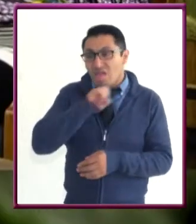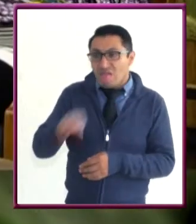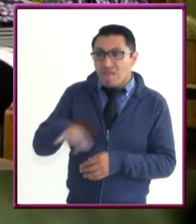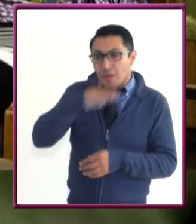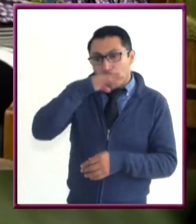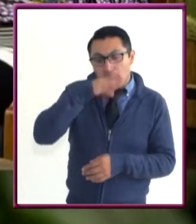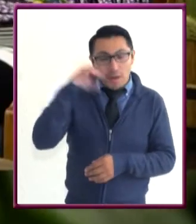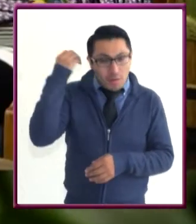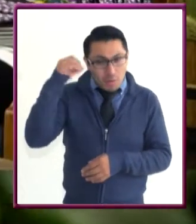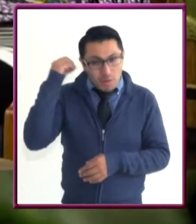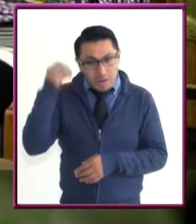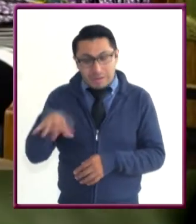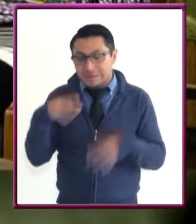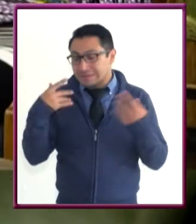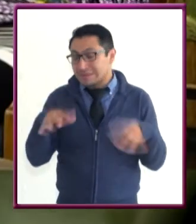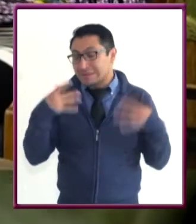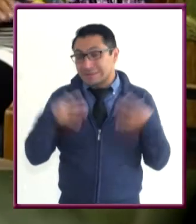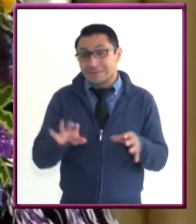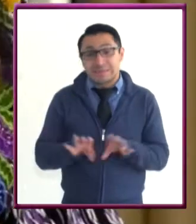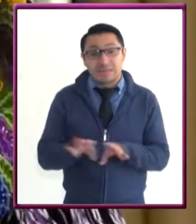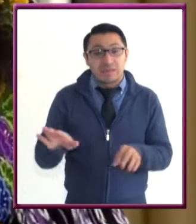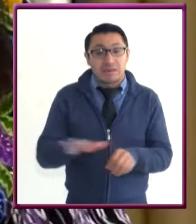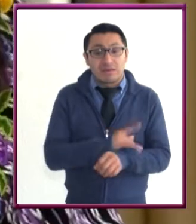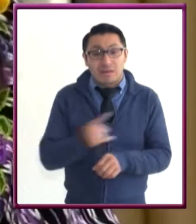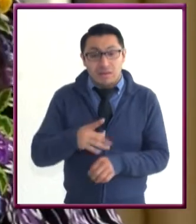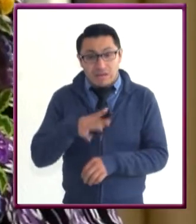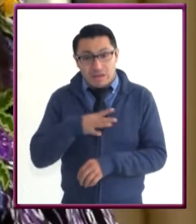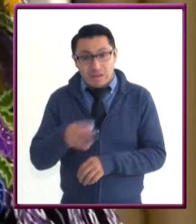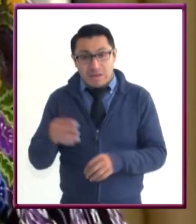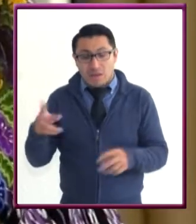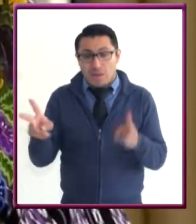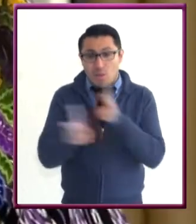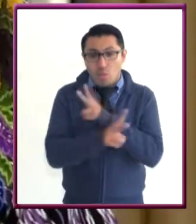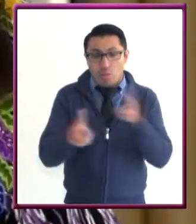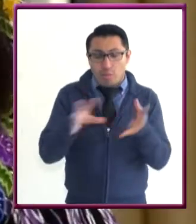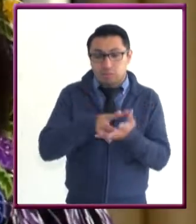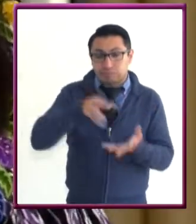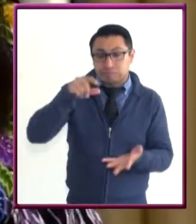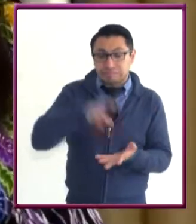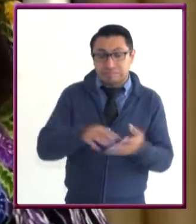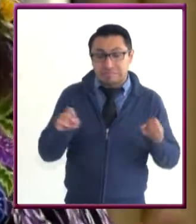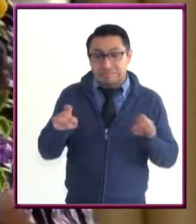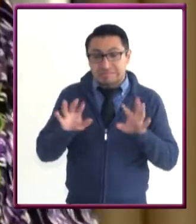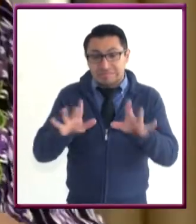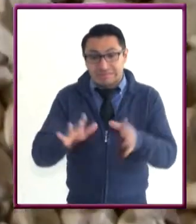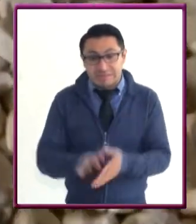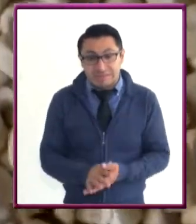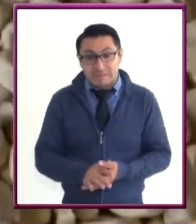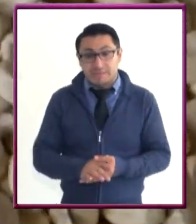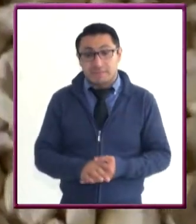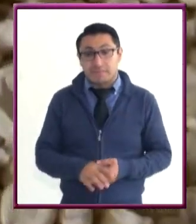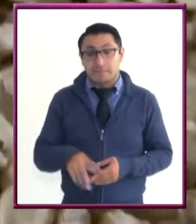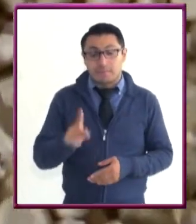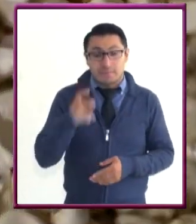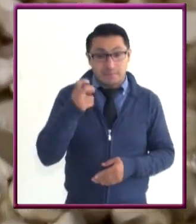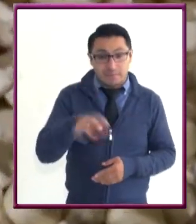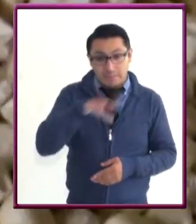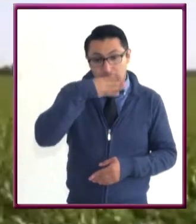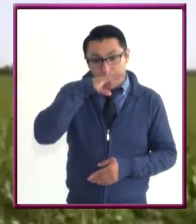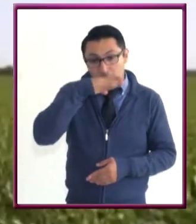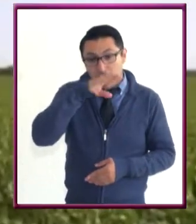contaminación de maíz en Oaxaca, en zonas muy aisladas, porque el polen vuela, porque si importamos maíz transgénico, ese